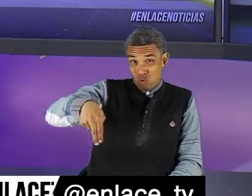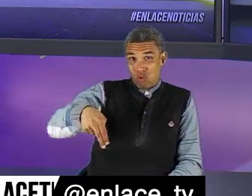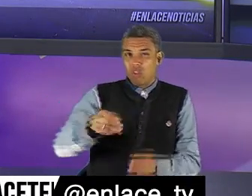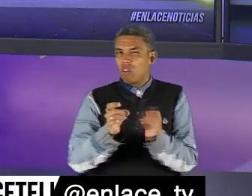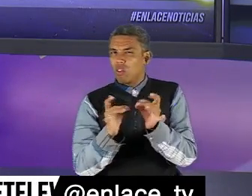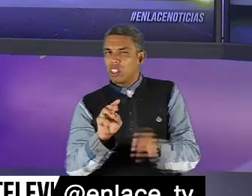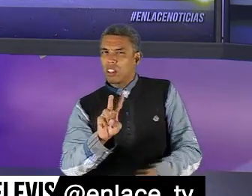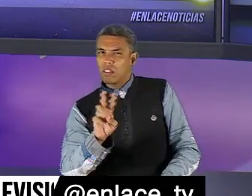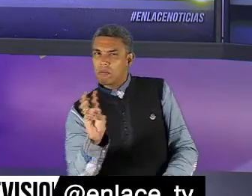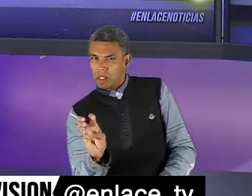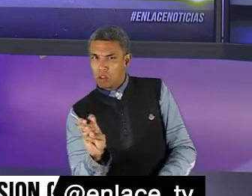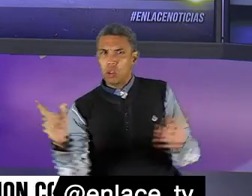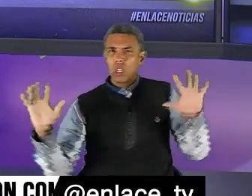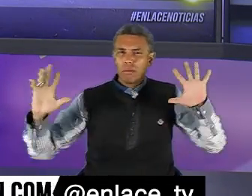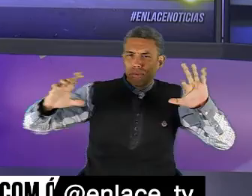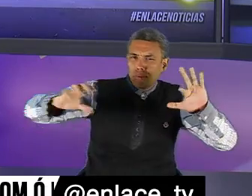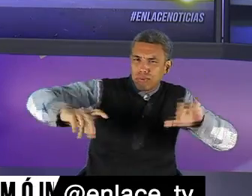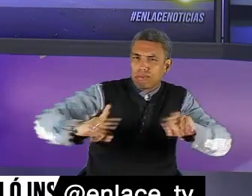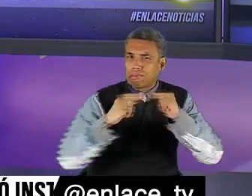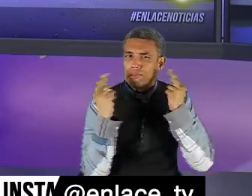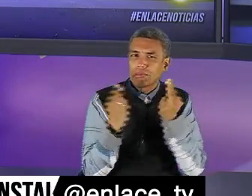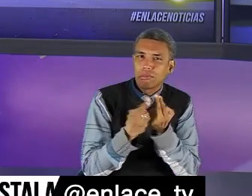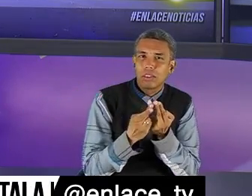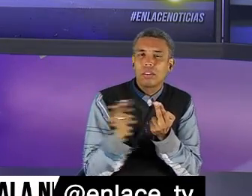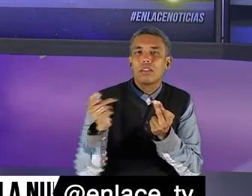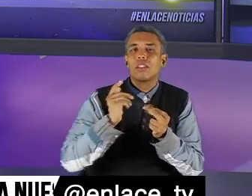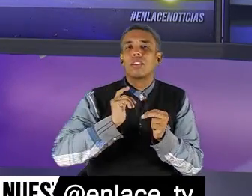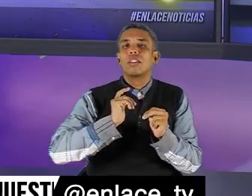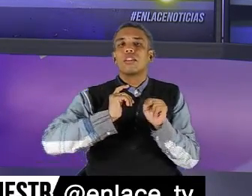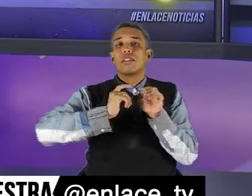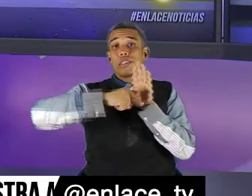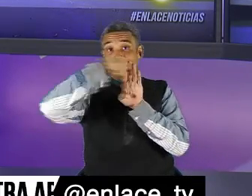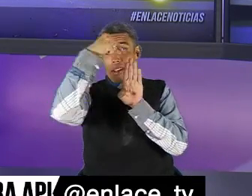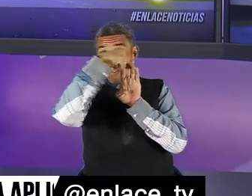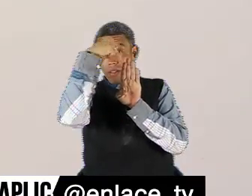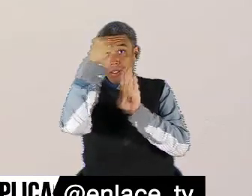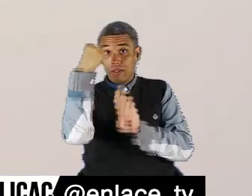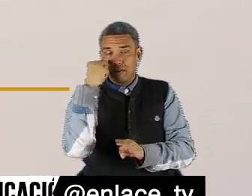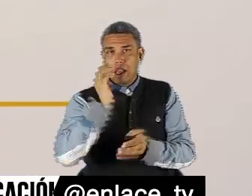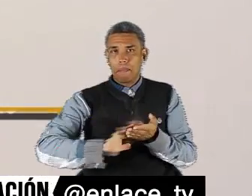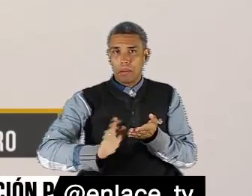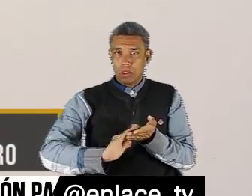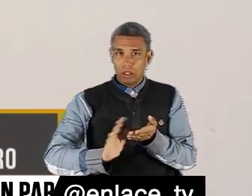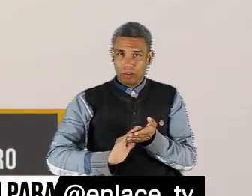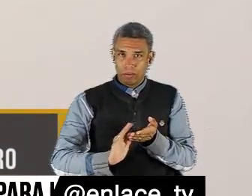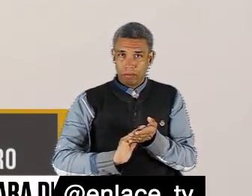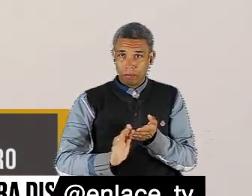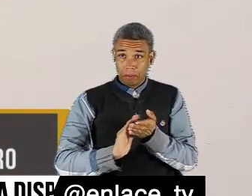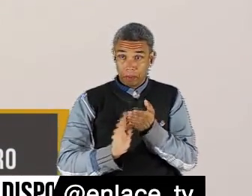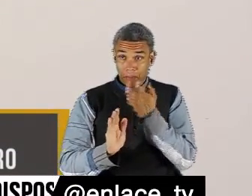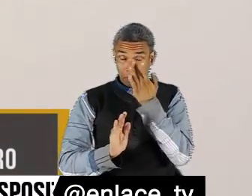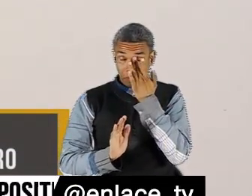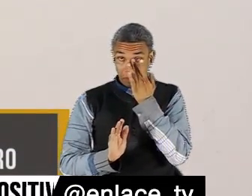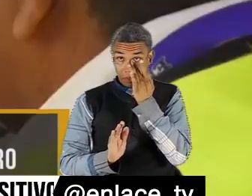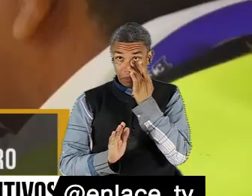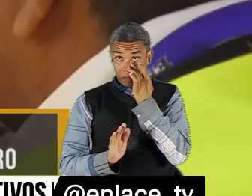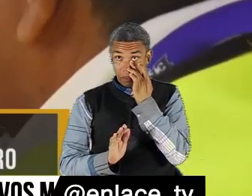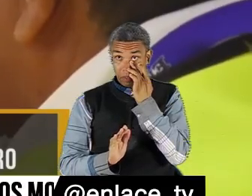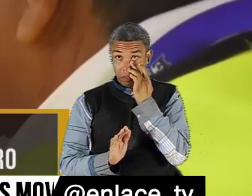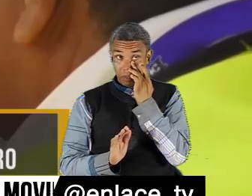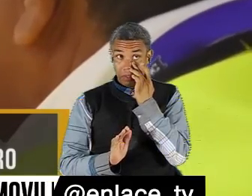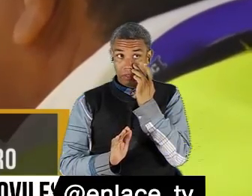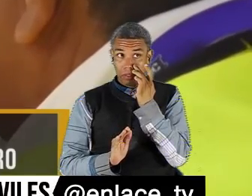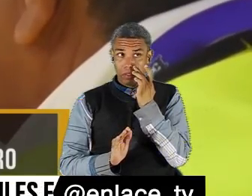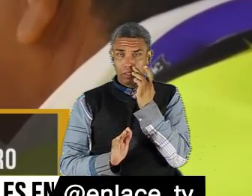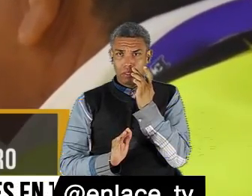de Empresarios de la Caja de Compensación Familiar, CAFABA. El director ejecutivo de la Caja de Compensación Familiar, CAFABA, ha hecho